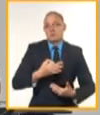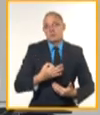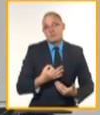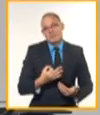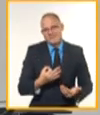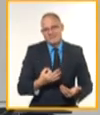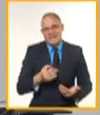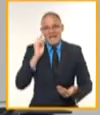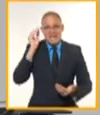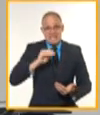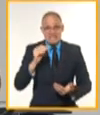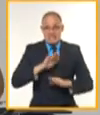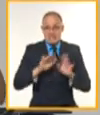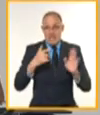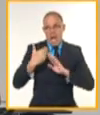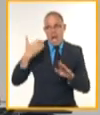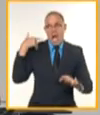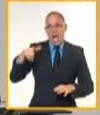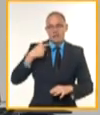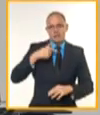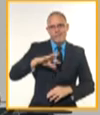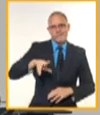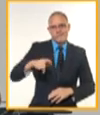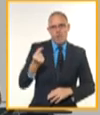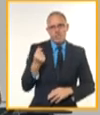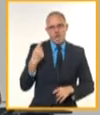torno a la criptoestafa que ha sido